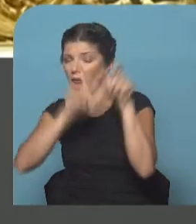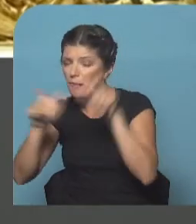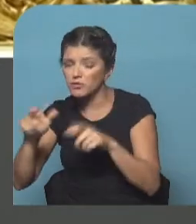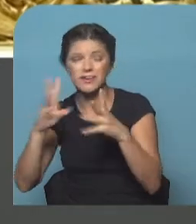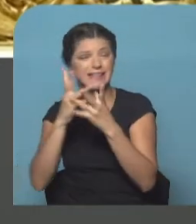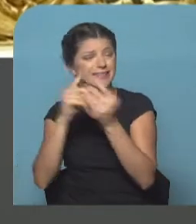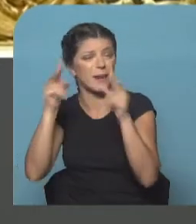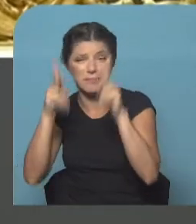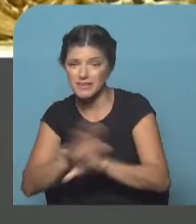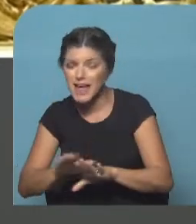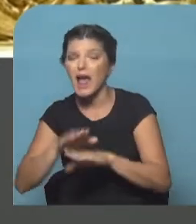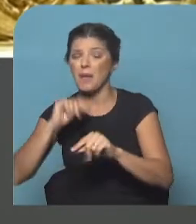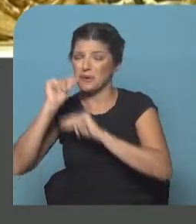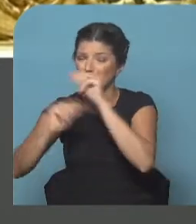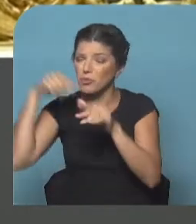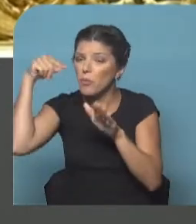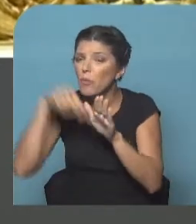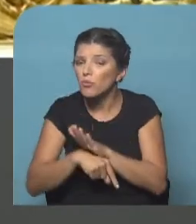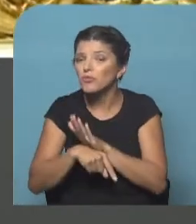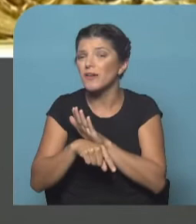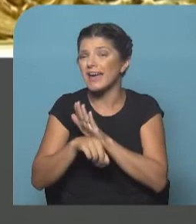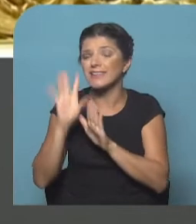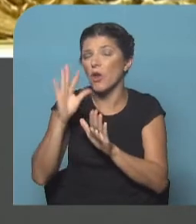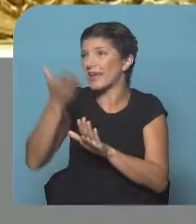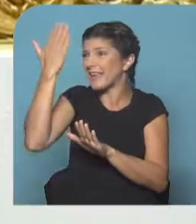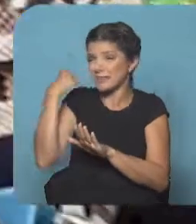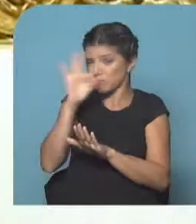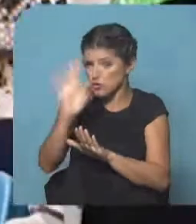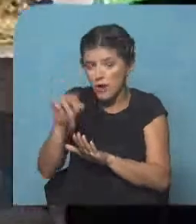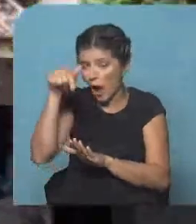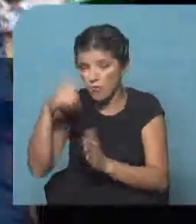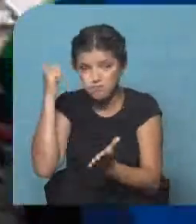vez más dramática y sin precedentes en ese país.